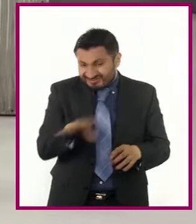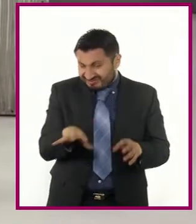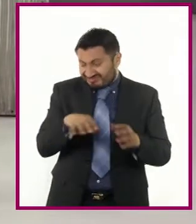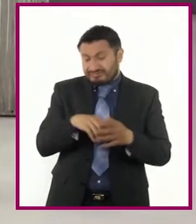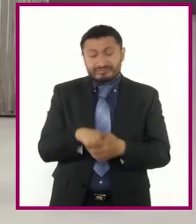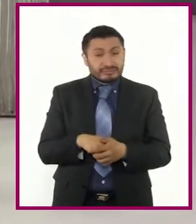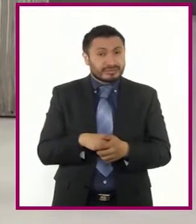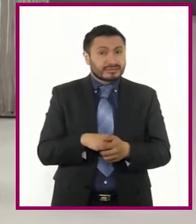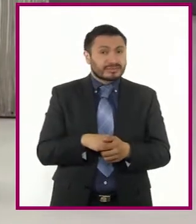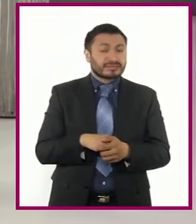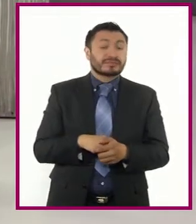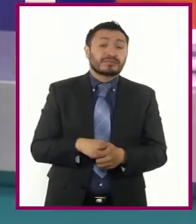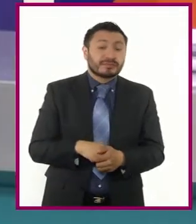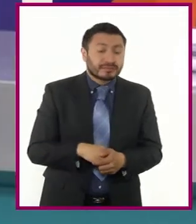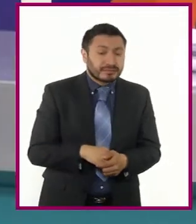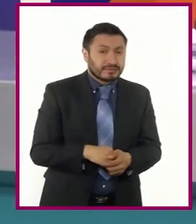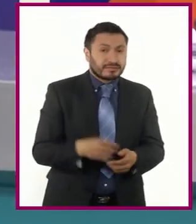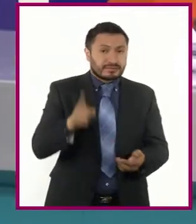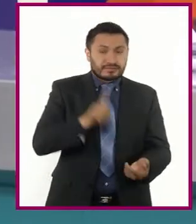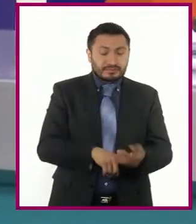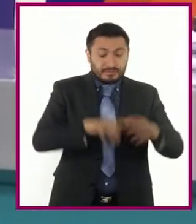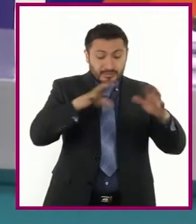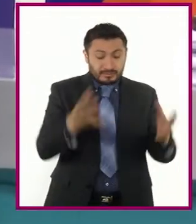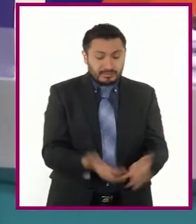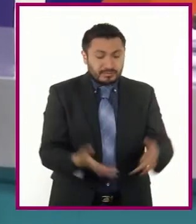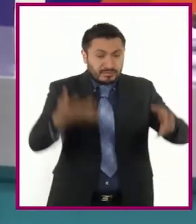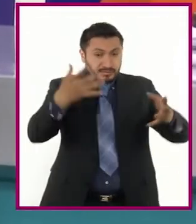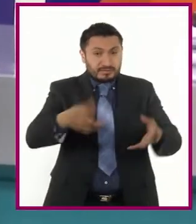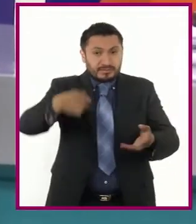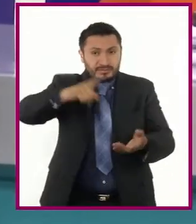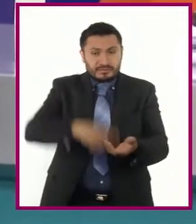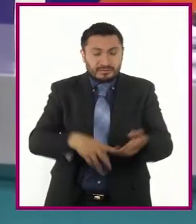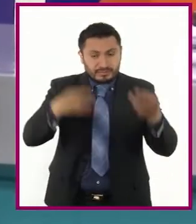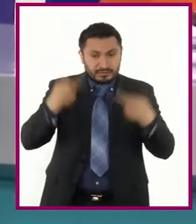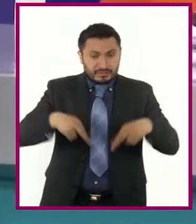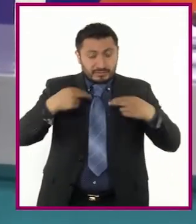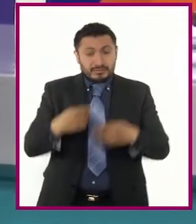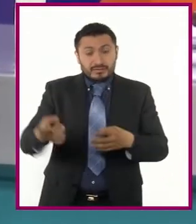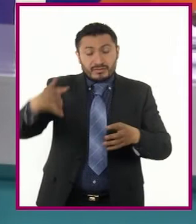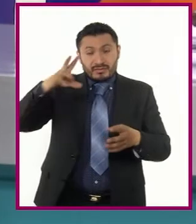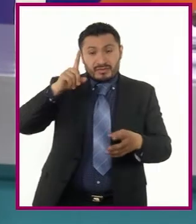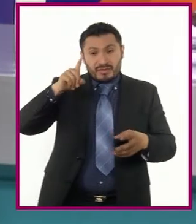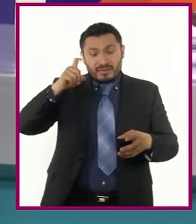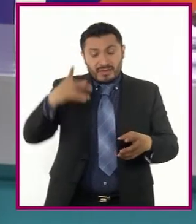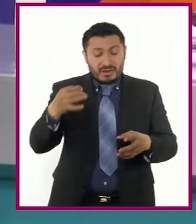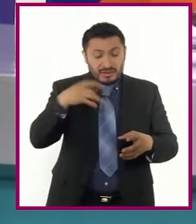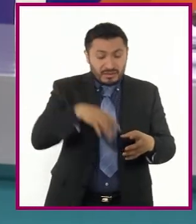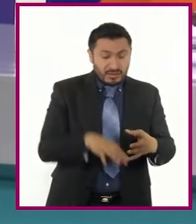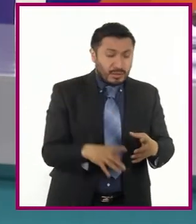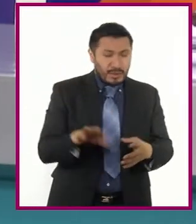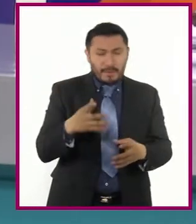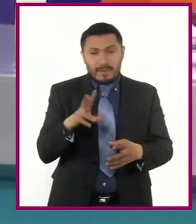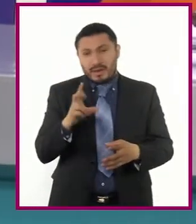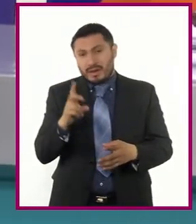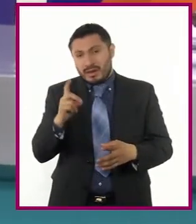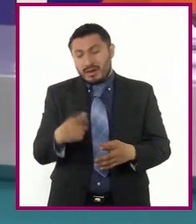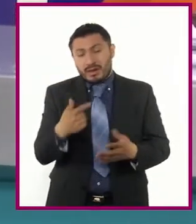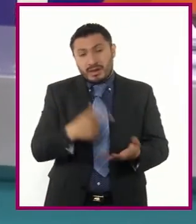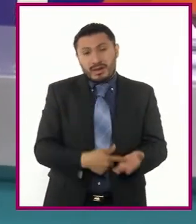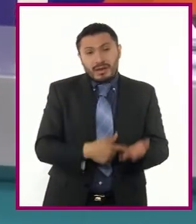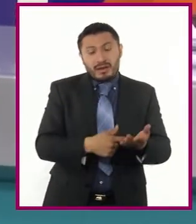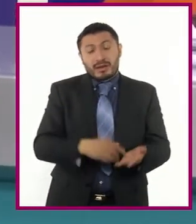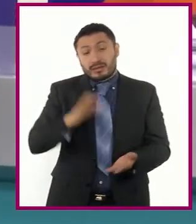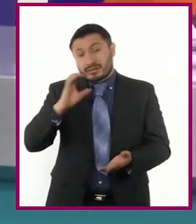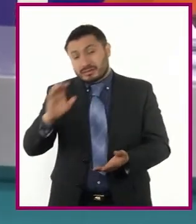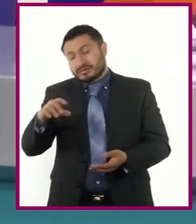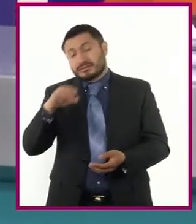de lavado, las colocarán entre las prendas a lavar. Al mezclarlas con el agua, aproximadamente a 30 grados Celsius,